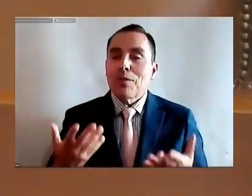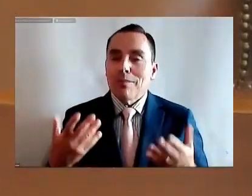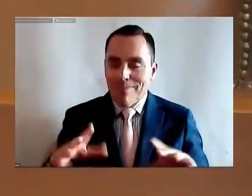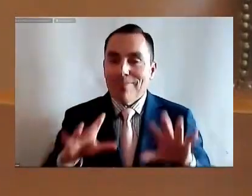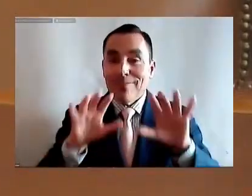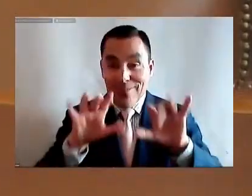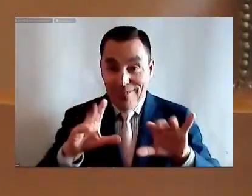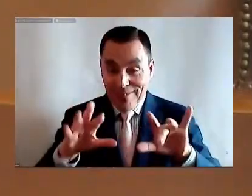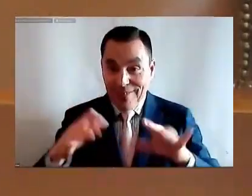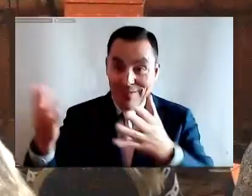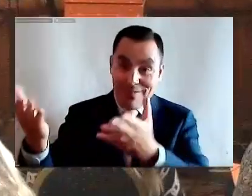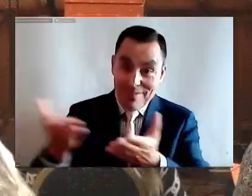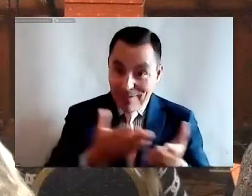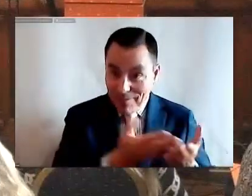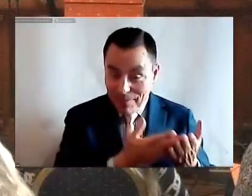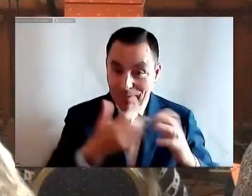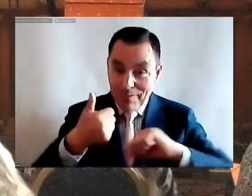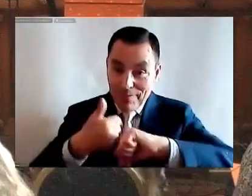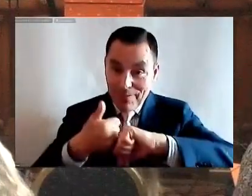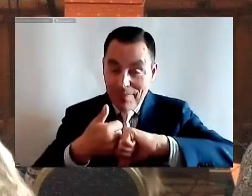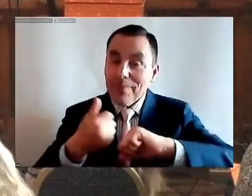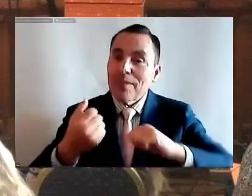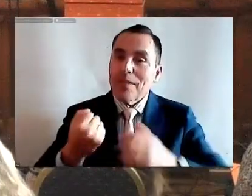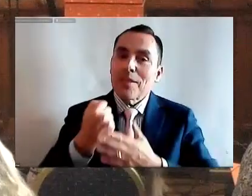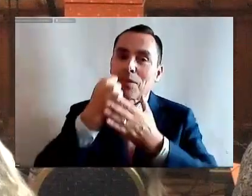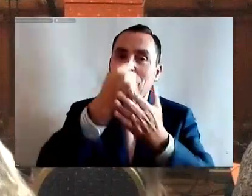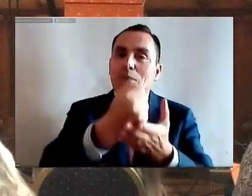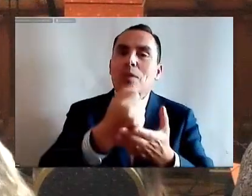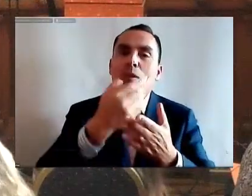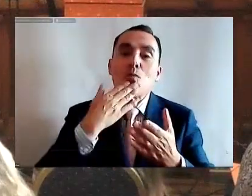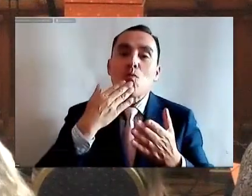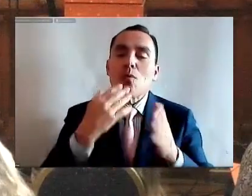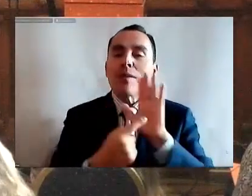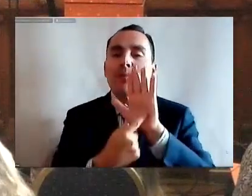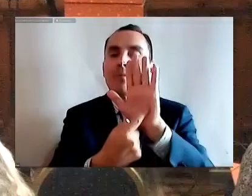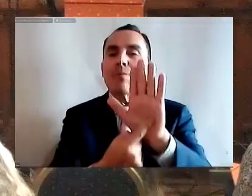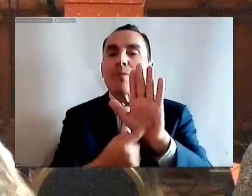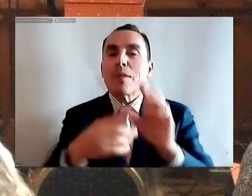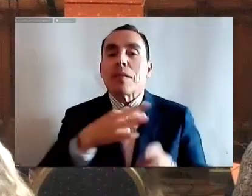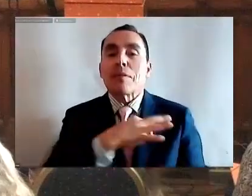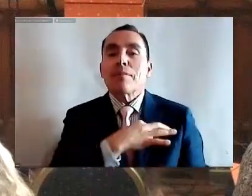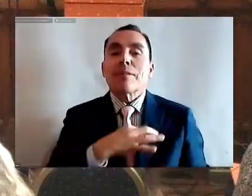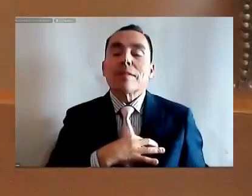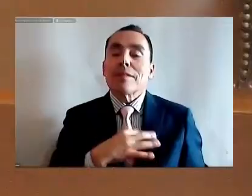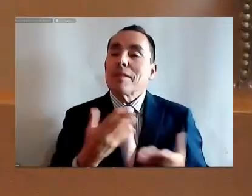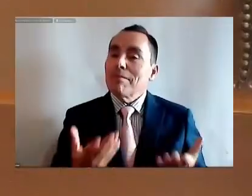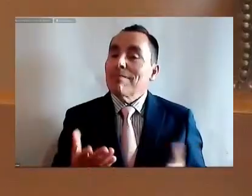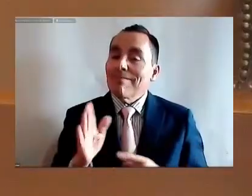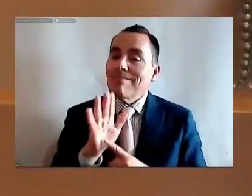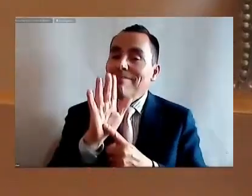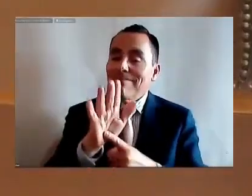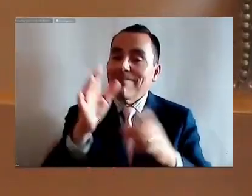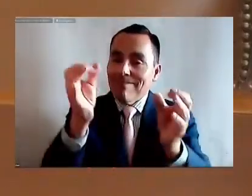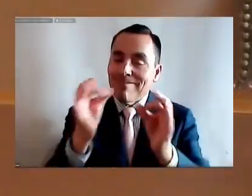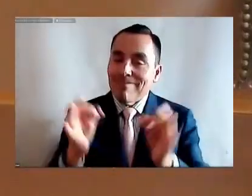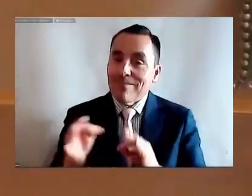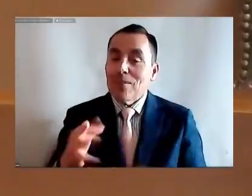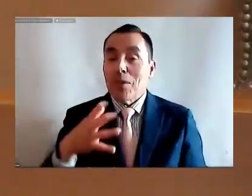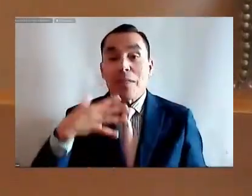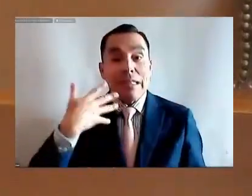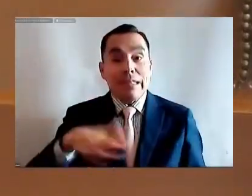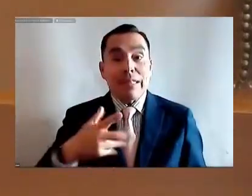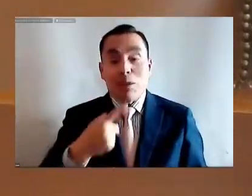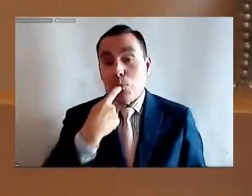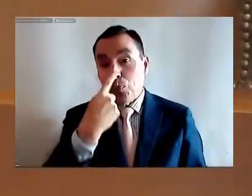de Género por la invitación y por su presentación que ha hecho, ministra. y por esta interesante pregunta. Bueno, derechamente el